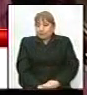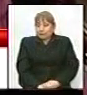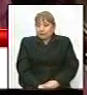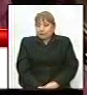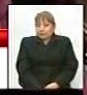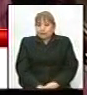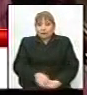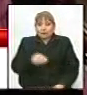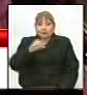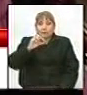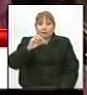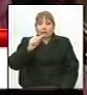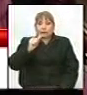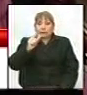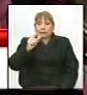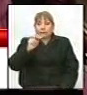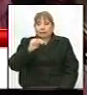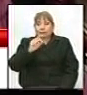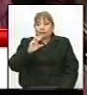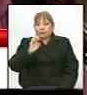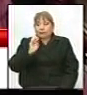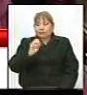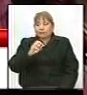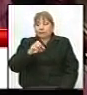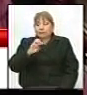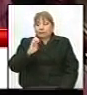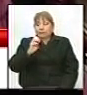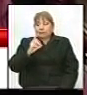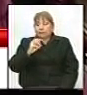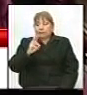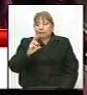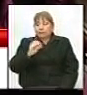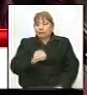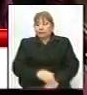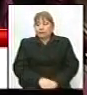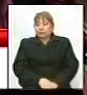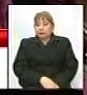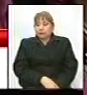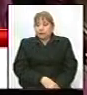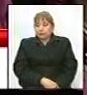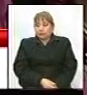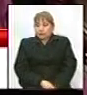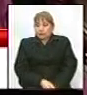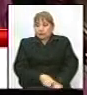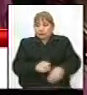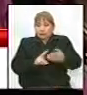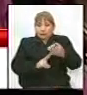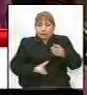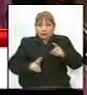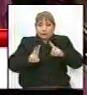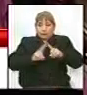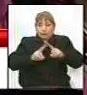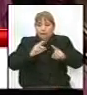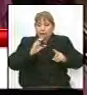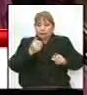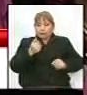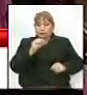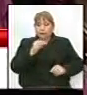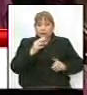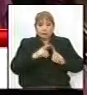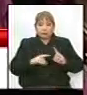Galese, Pedro Galese. Pedro Galese, sí. Es la única firma válida de los 16 mencionados. Muy